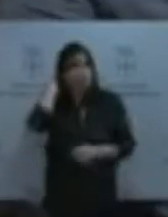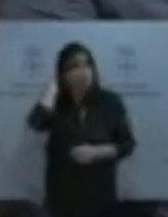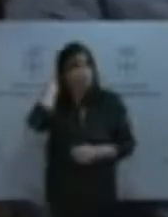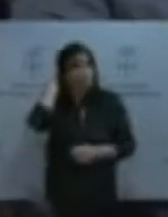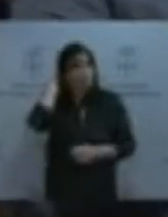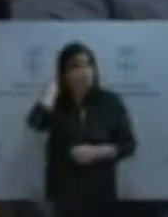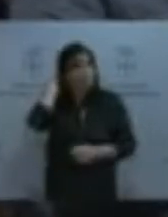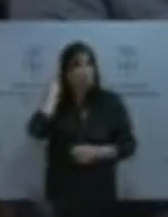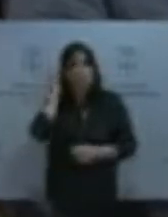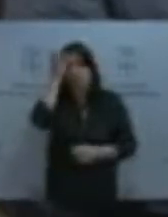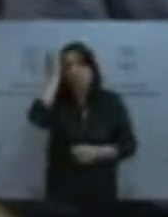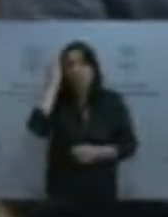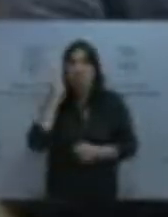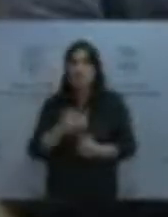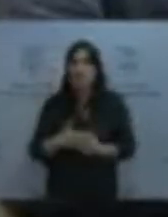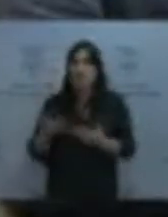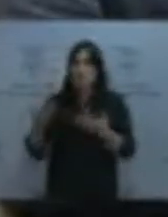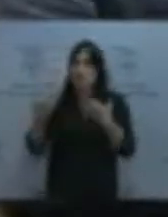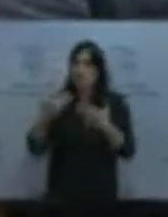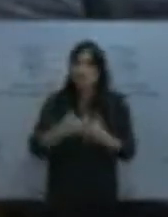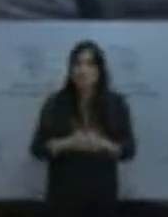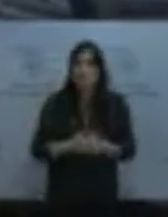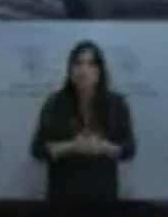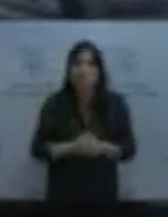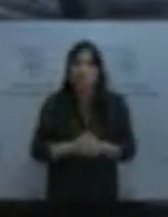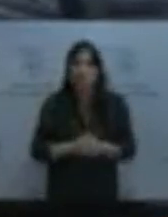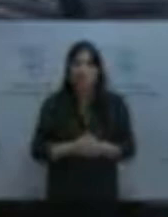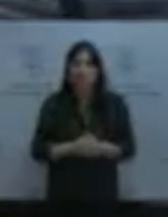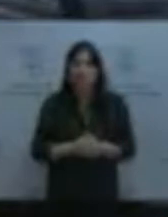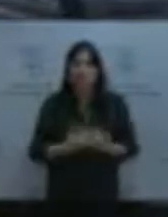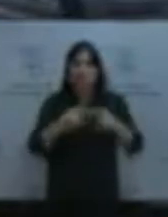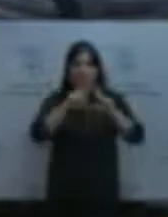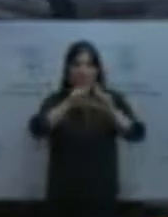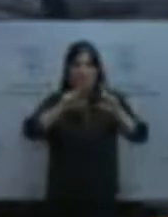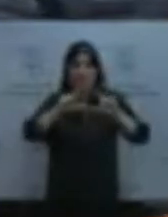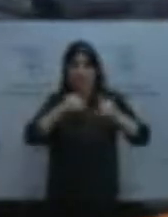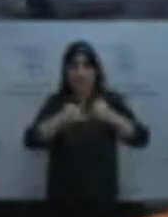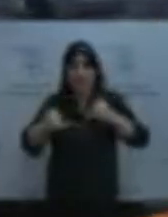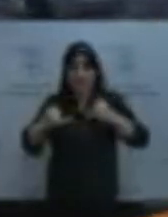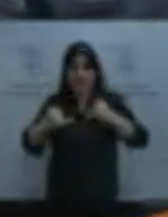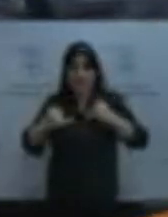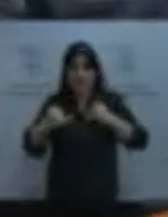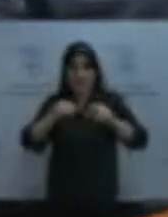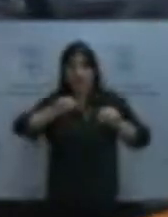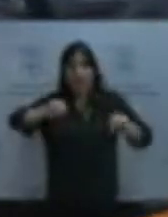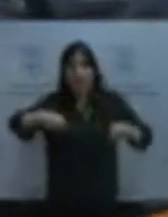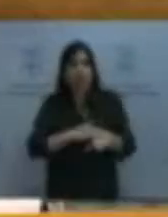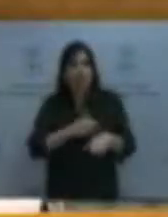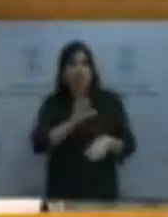Gracias. ¿Por qué se permitió que la empresa Telecable no firmara el contrato ARPA, que es el documento marco de acceso a la red pública